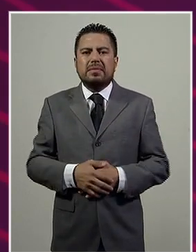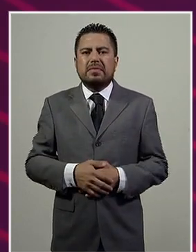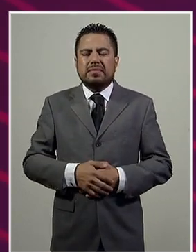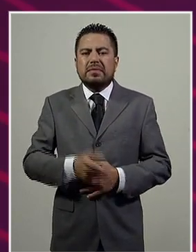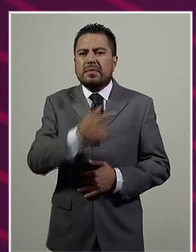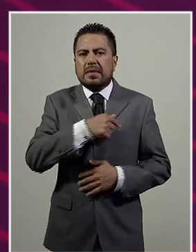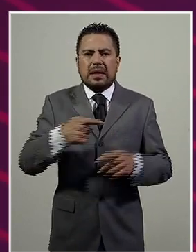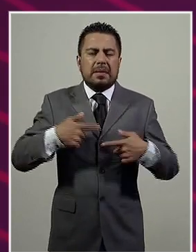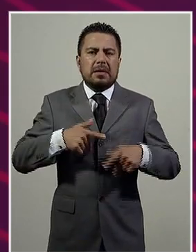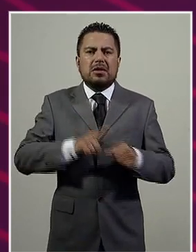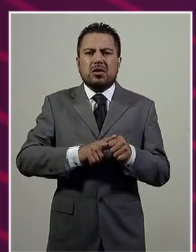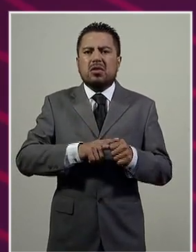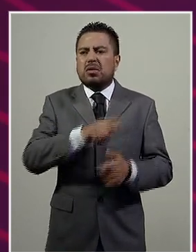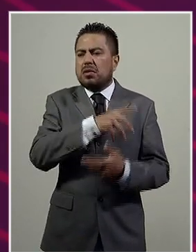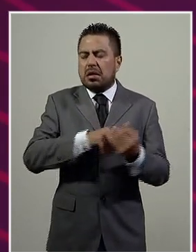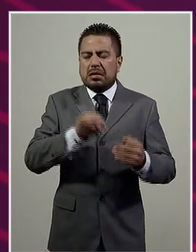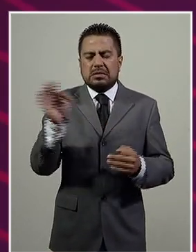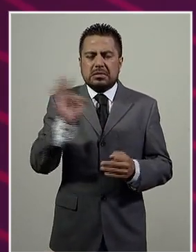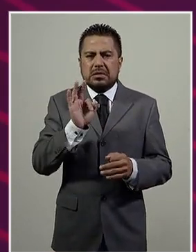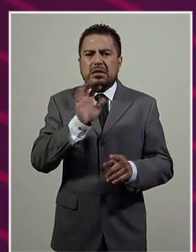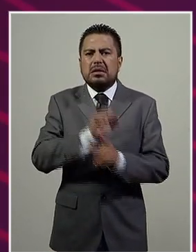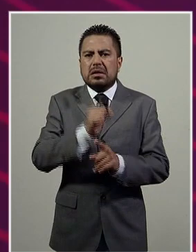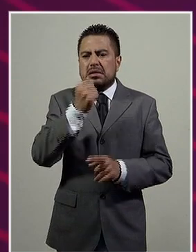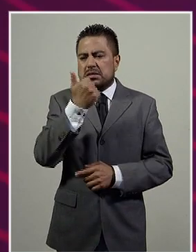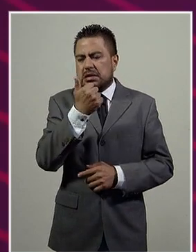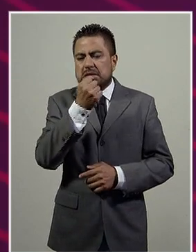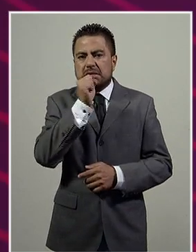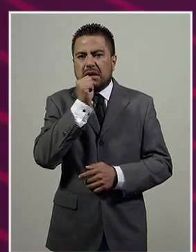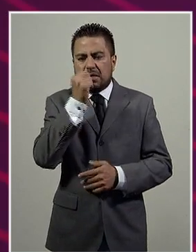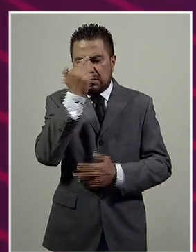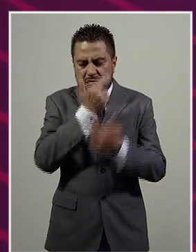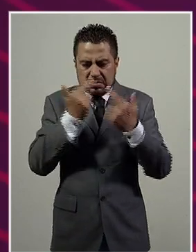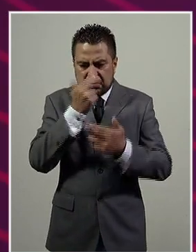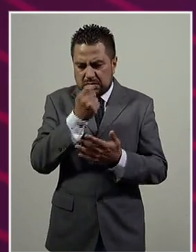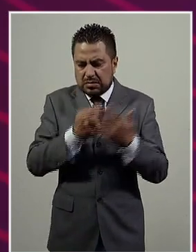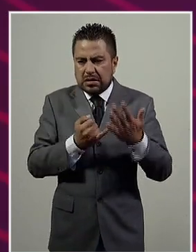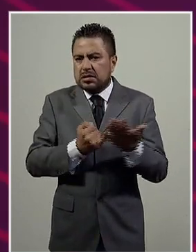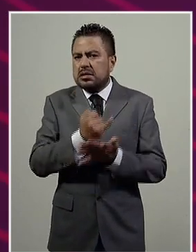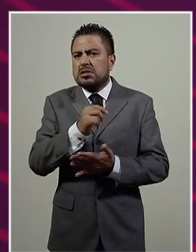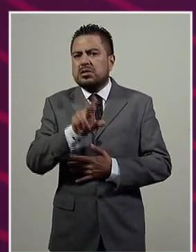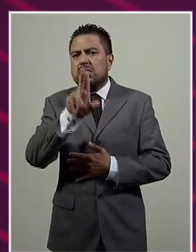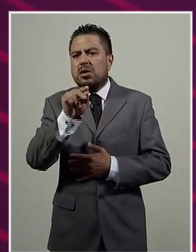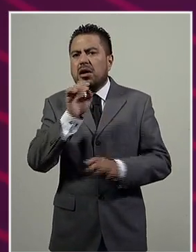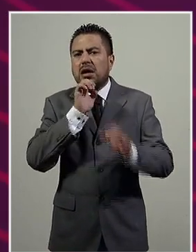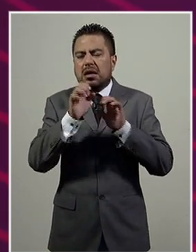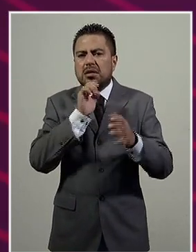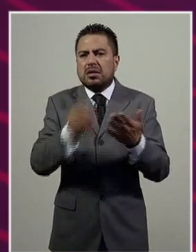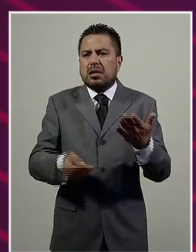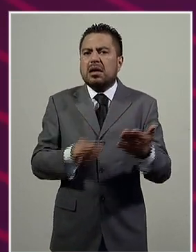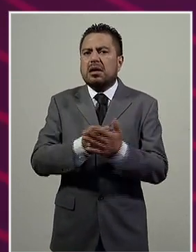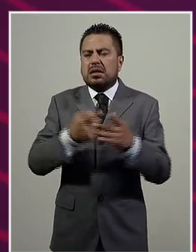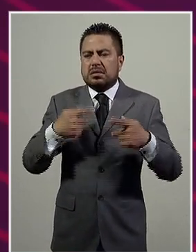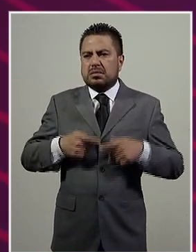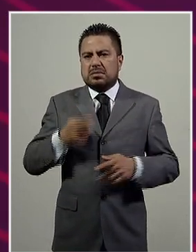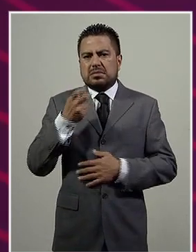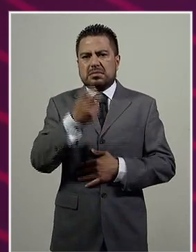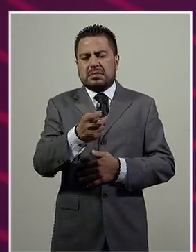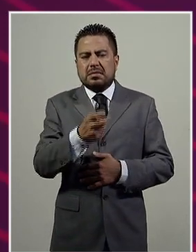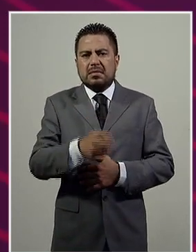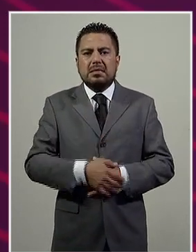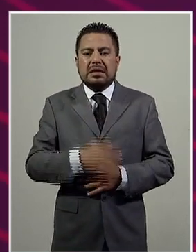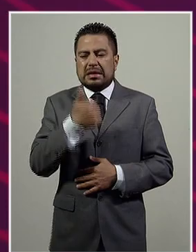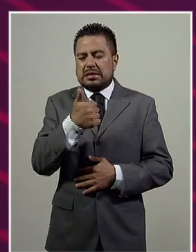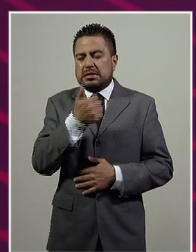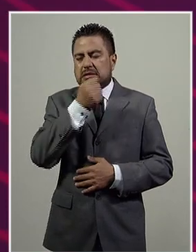El personal de recursos humanos tarda aproximadamente 6 segundos en revisar un CV y decidir si va a darle una entrevista o no a esa persona, ¿no?